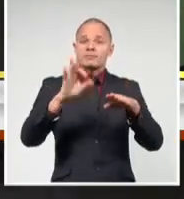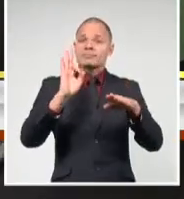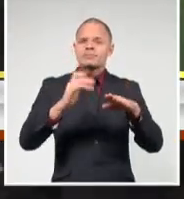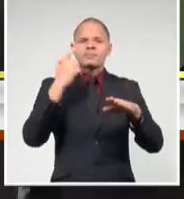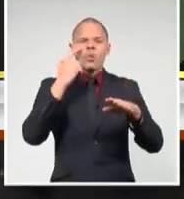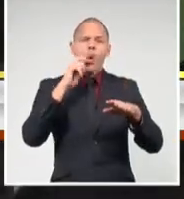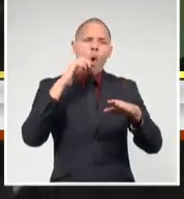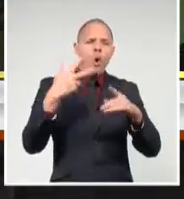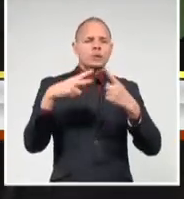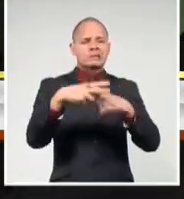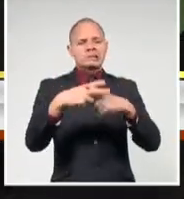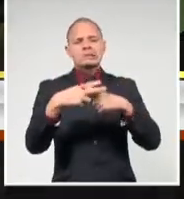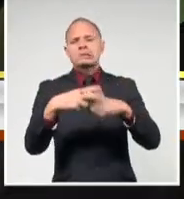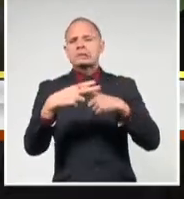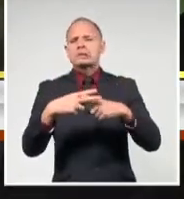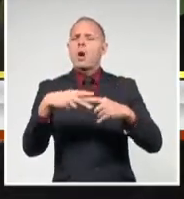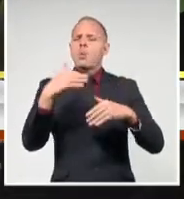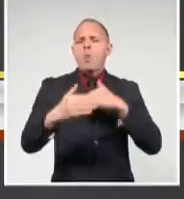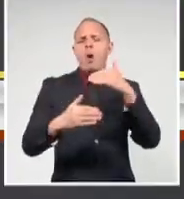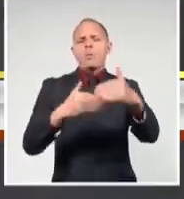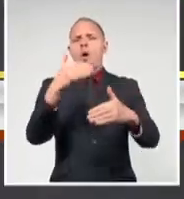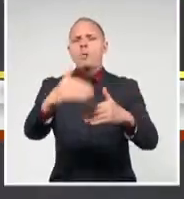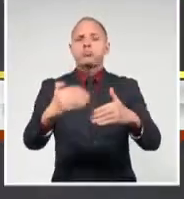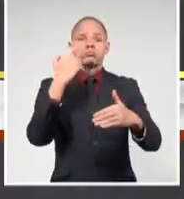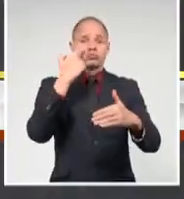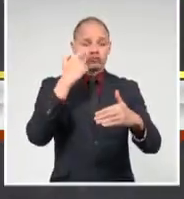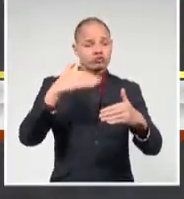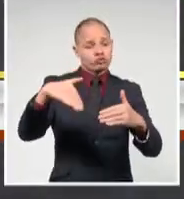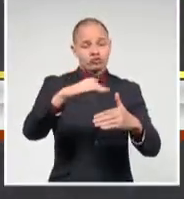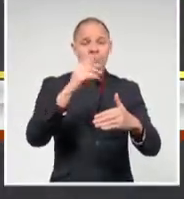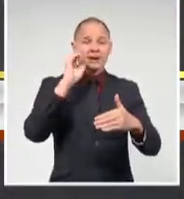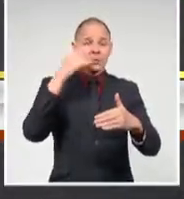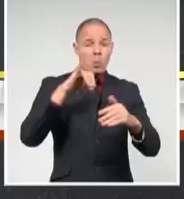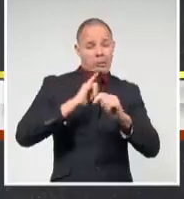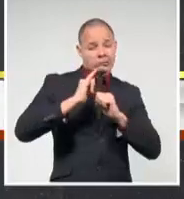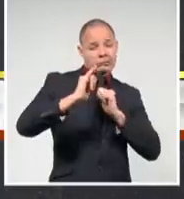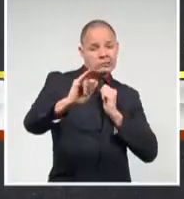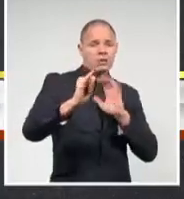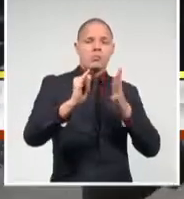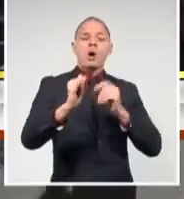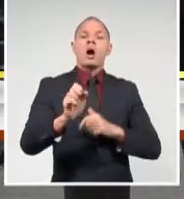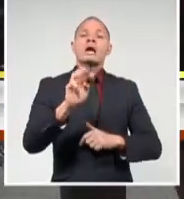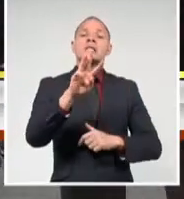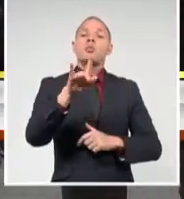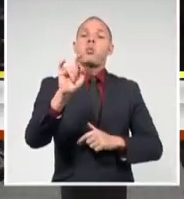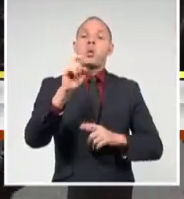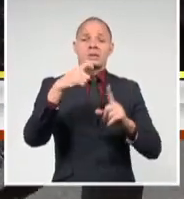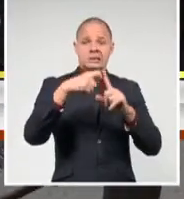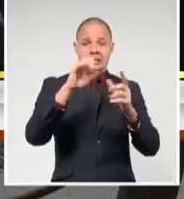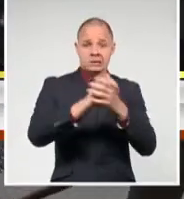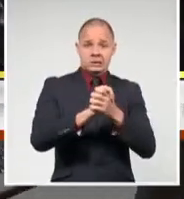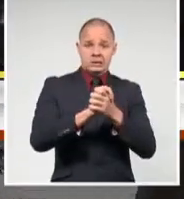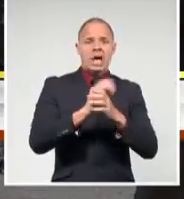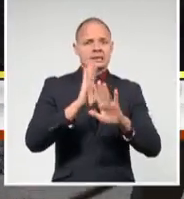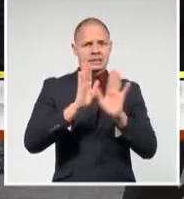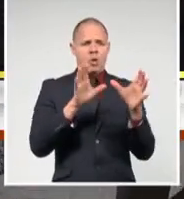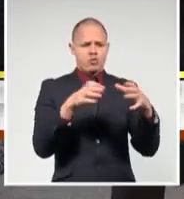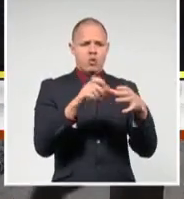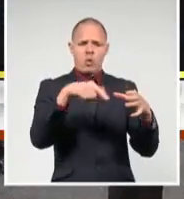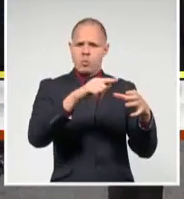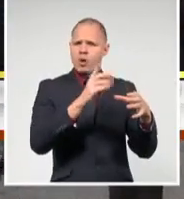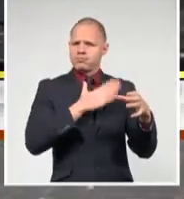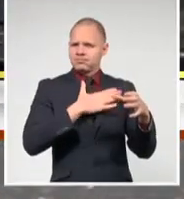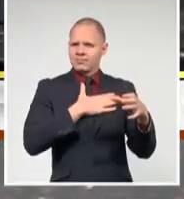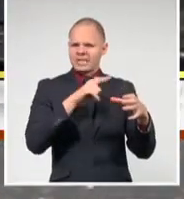a metro avanzan los trabajos sobre esta parte del segmento de casi 39 kilómetros asignado a fuerzas constructoras de Guantánamo en